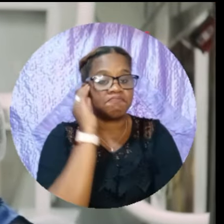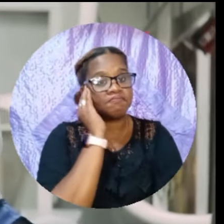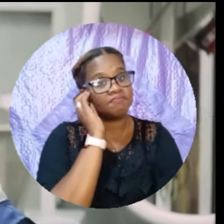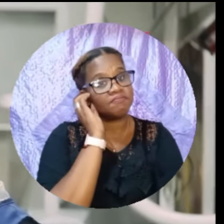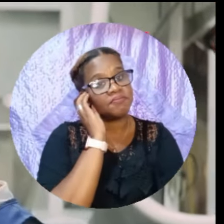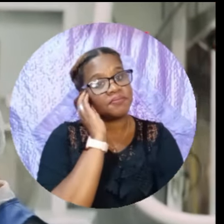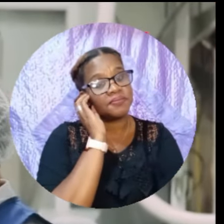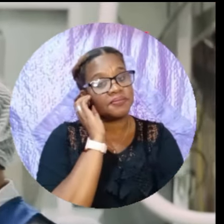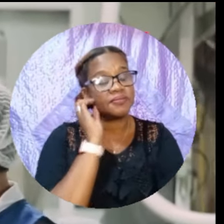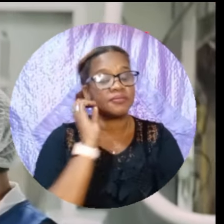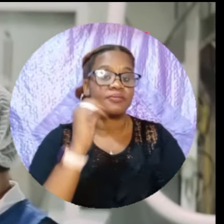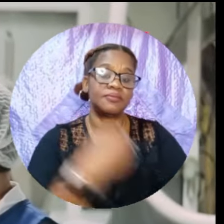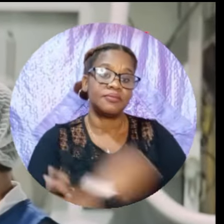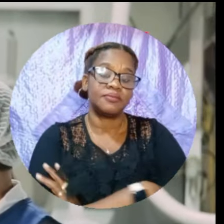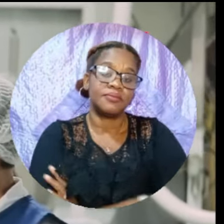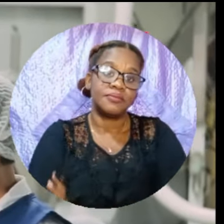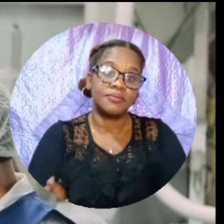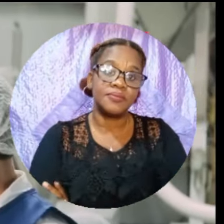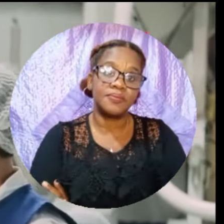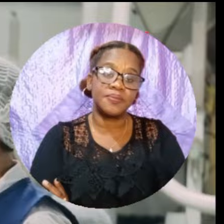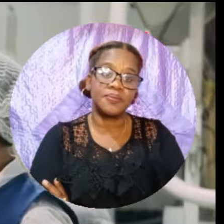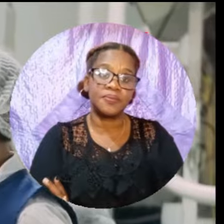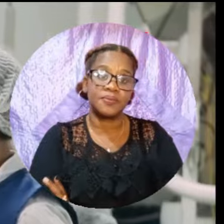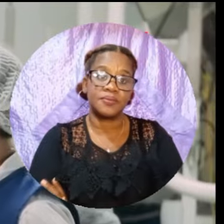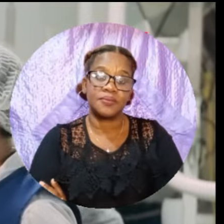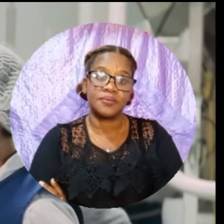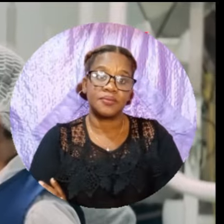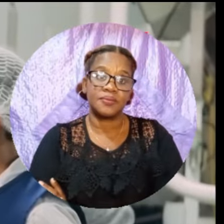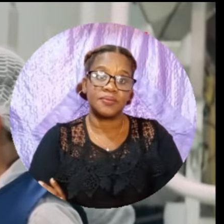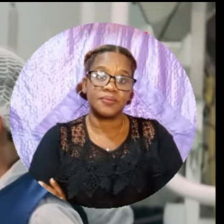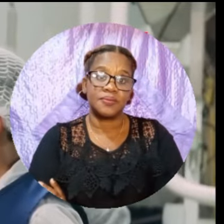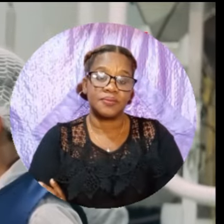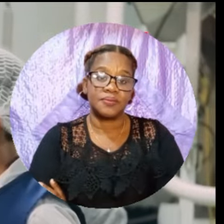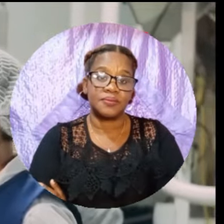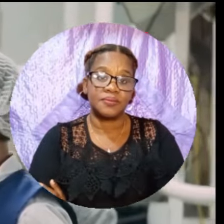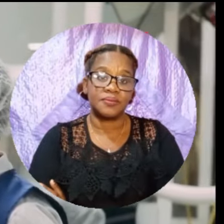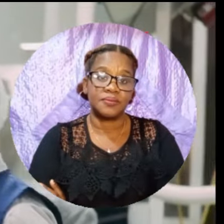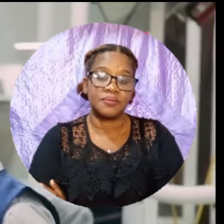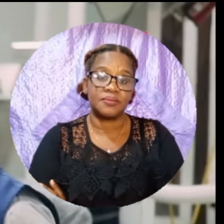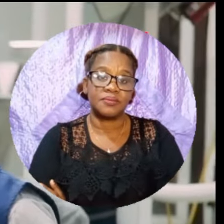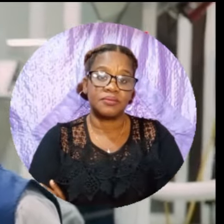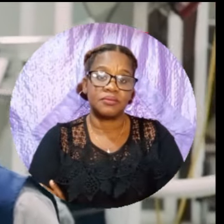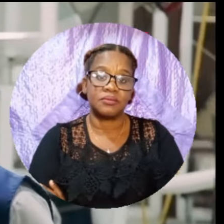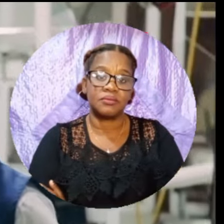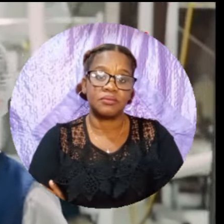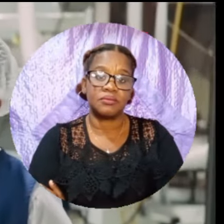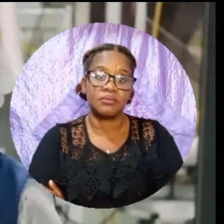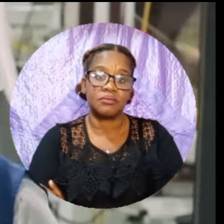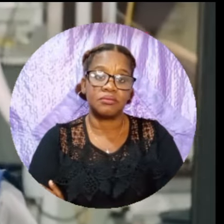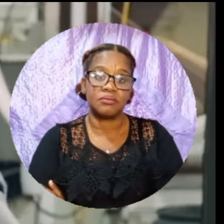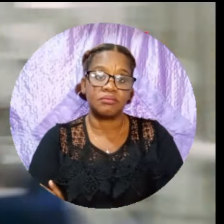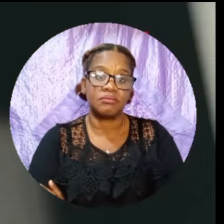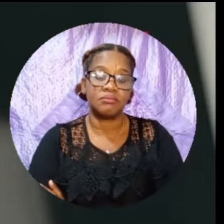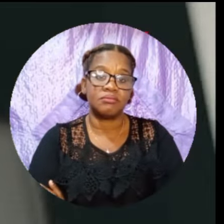Realmente esperemos que la experiencia que se hayan llevado ha sido muy buena. Y aquí salgo yo, que puedo decir que soy un experto en el café. Lo puede